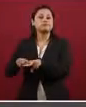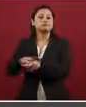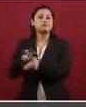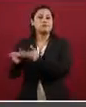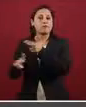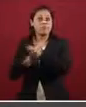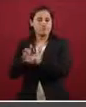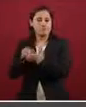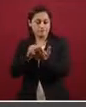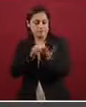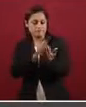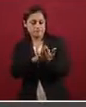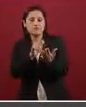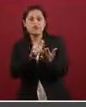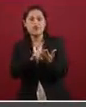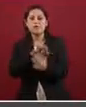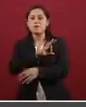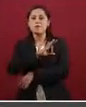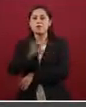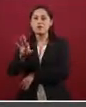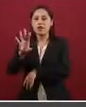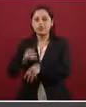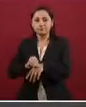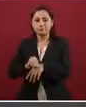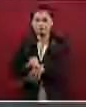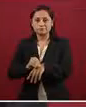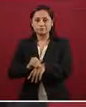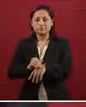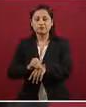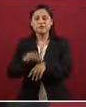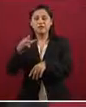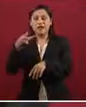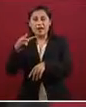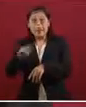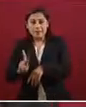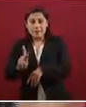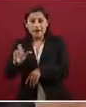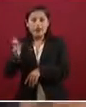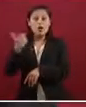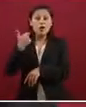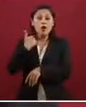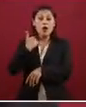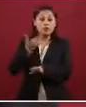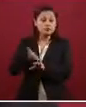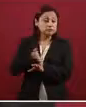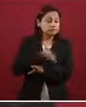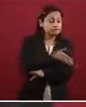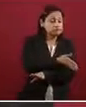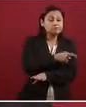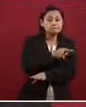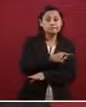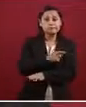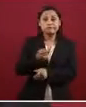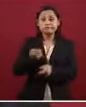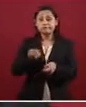pero no les importaba el sureste, hasta en eso.